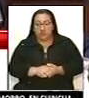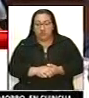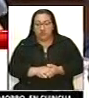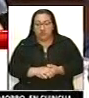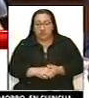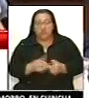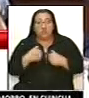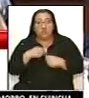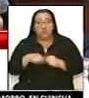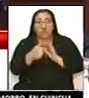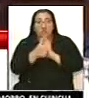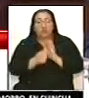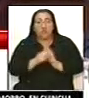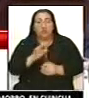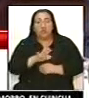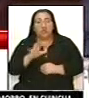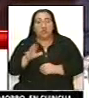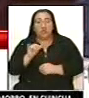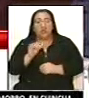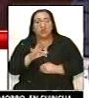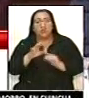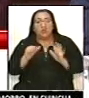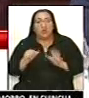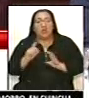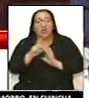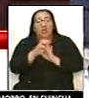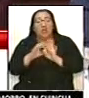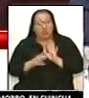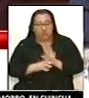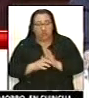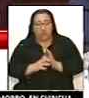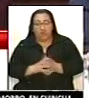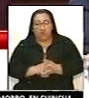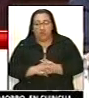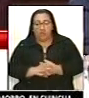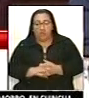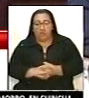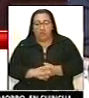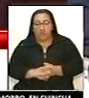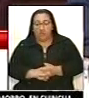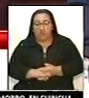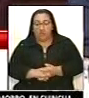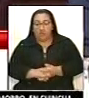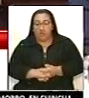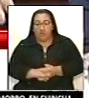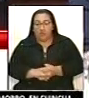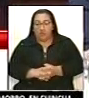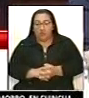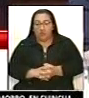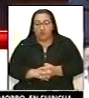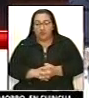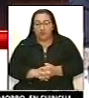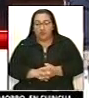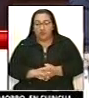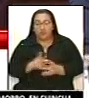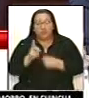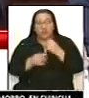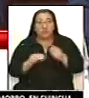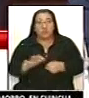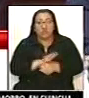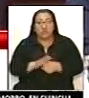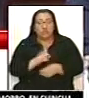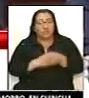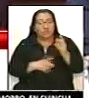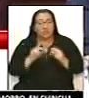este artículo 55 y 56 de la Constitución no son, y una declaración bastaría, que